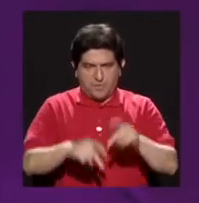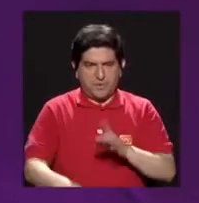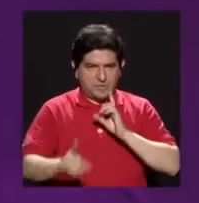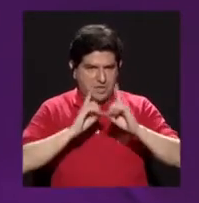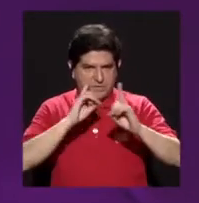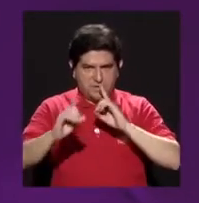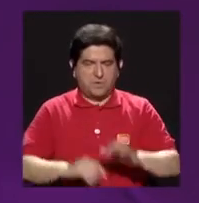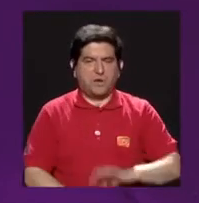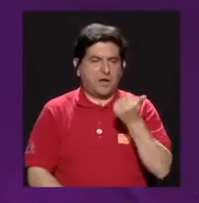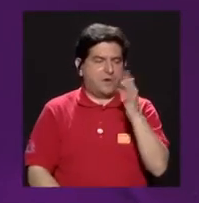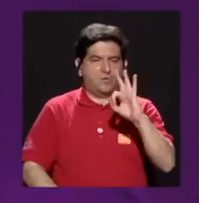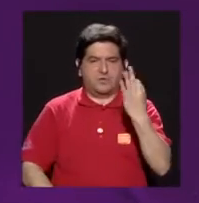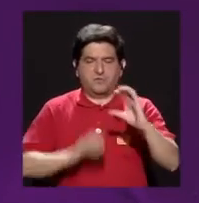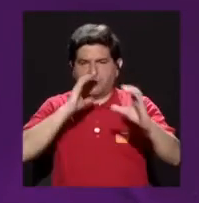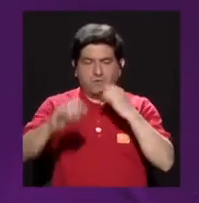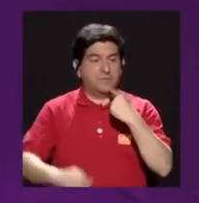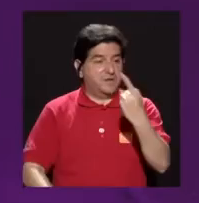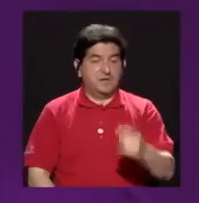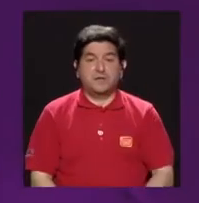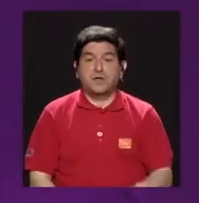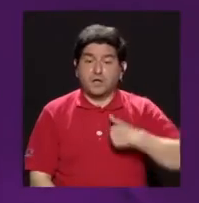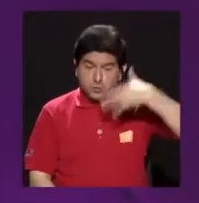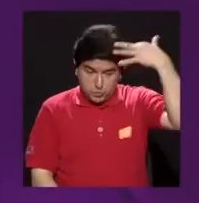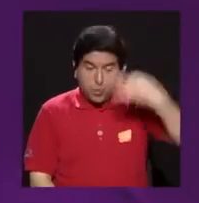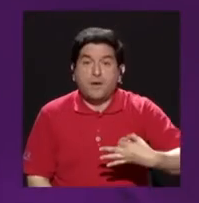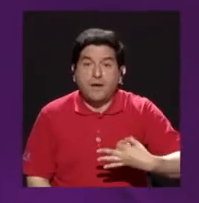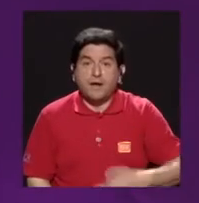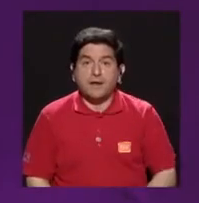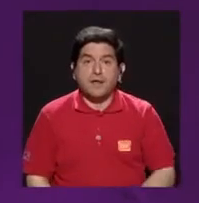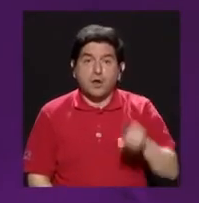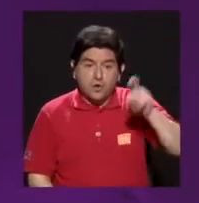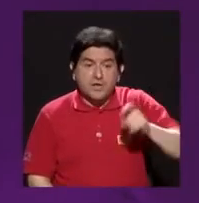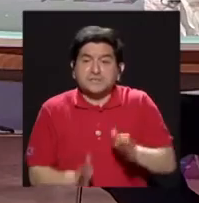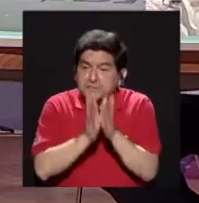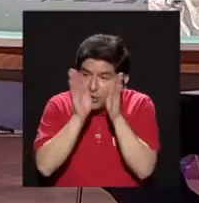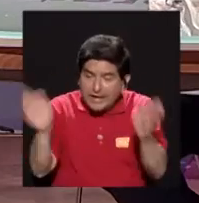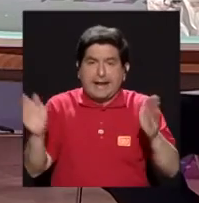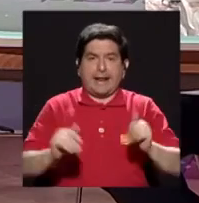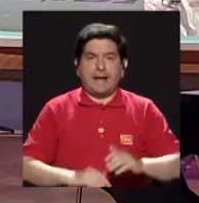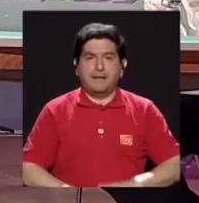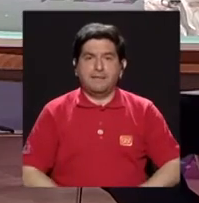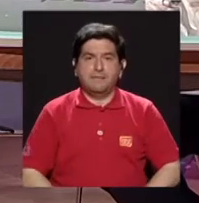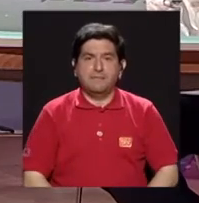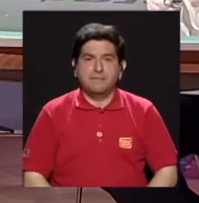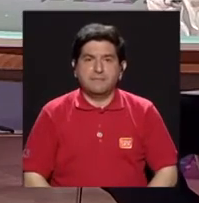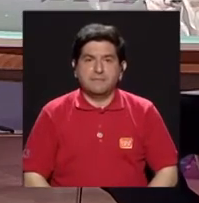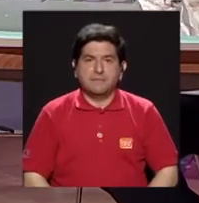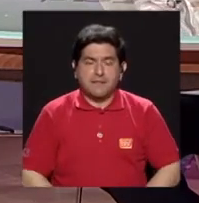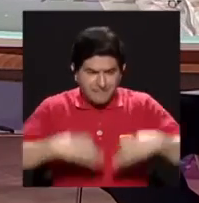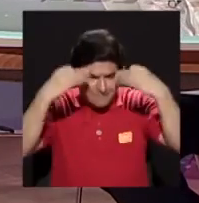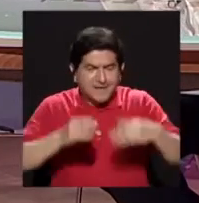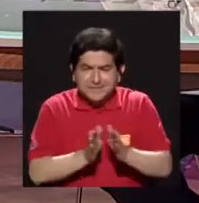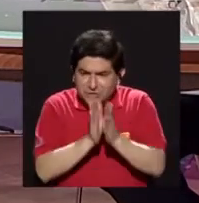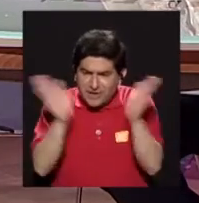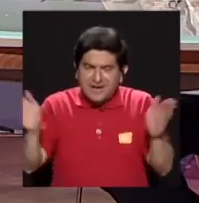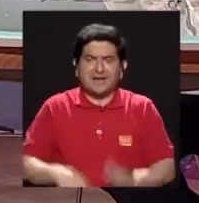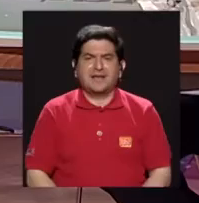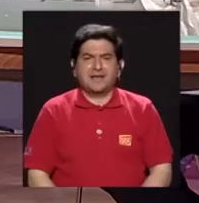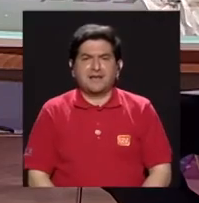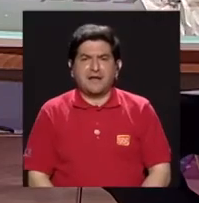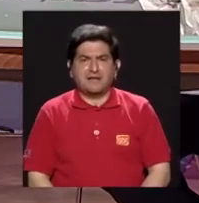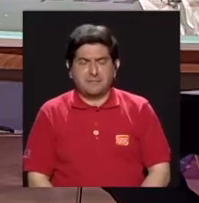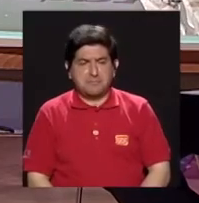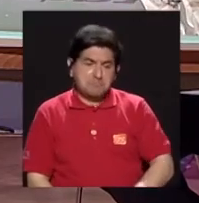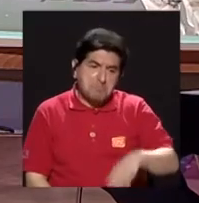dialogar con ella en otro medio de comunicación, le decía, no, es que más bien yo creo que debió de haber sido general, ¿verdad? Es decir, una directriz general, y el 30 está